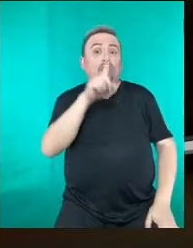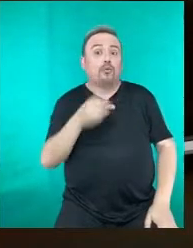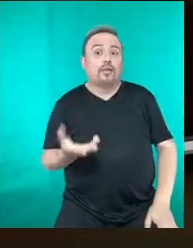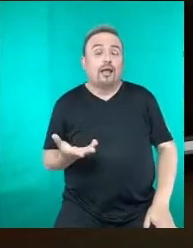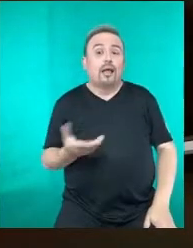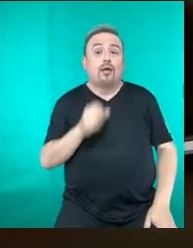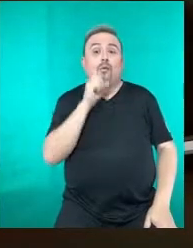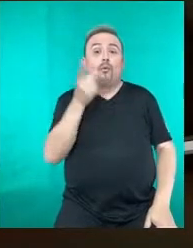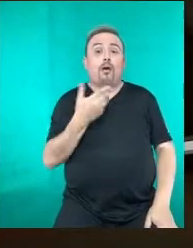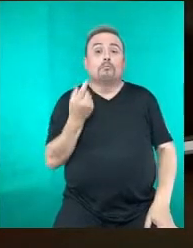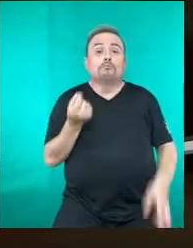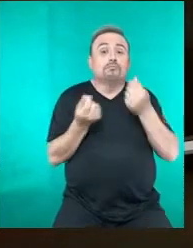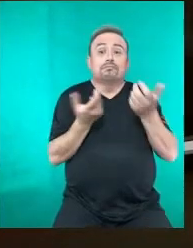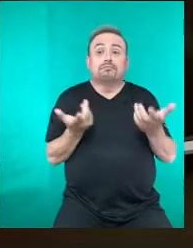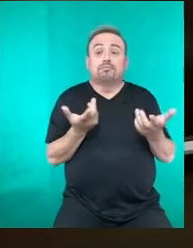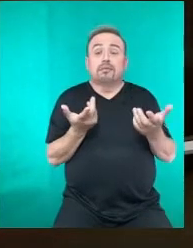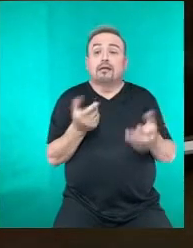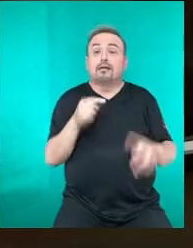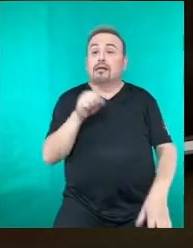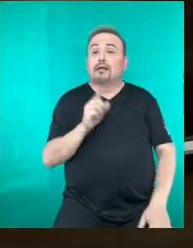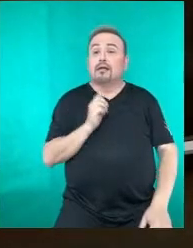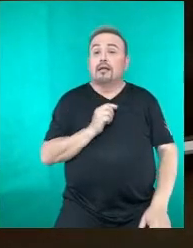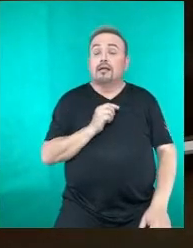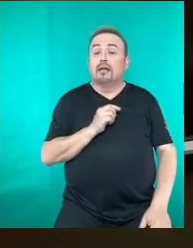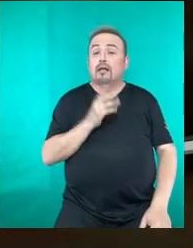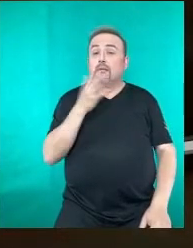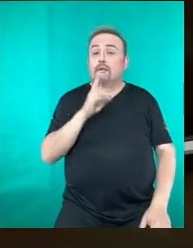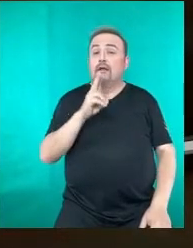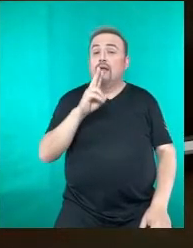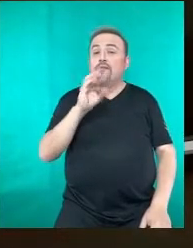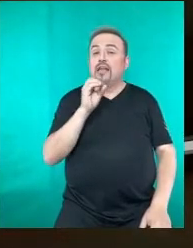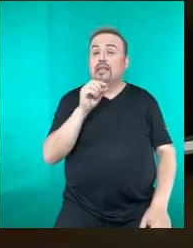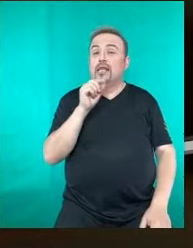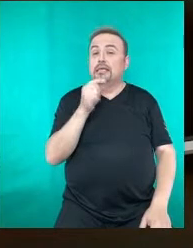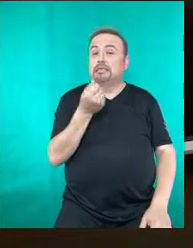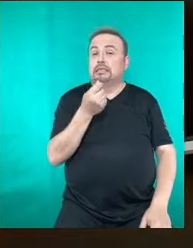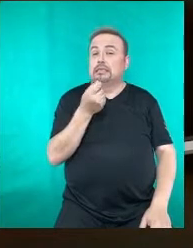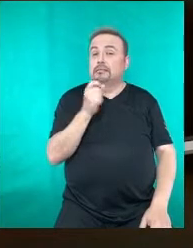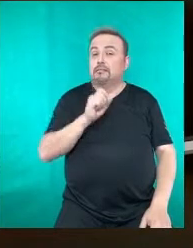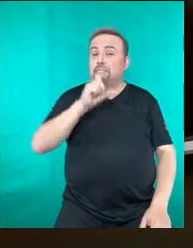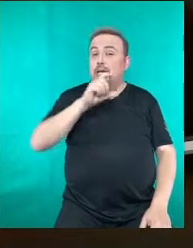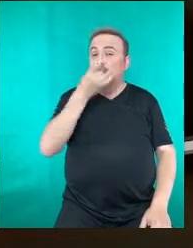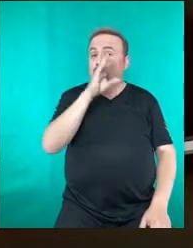impacto tarifario? Es del orden de 20 puntos tarifarios si es que fuese solo Arica.